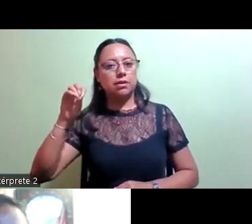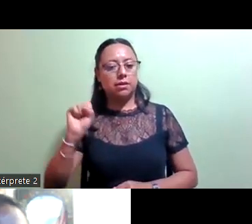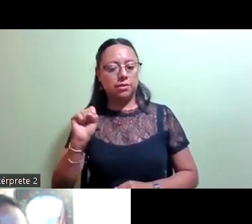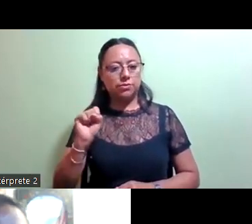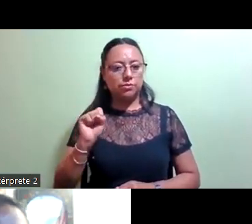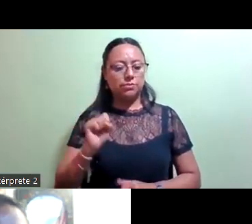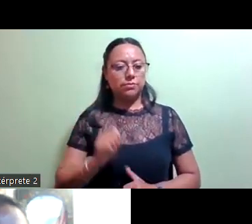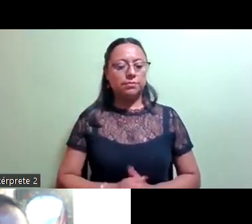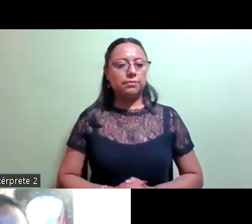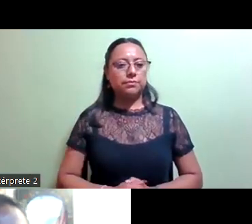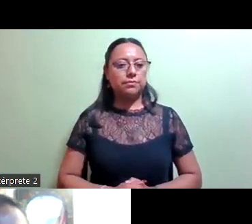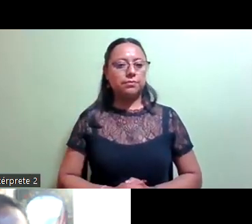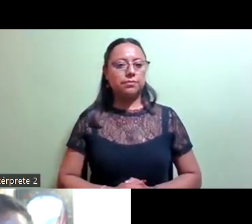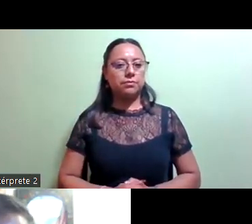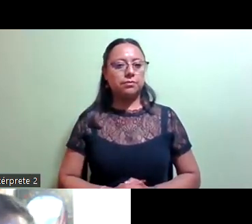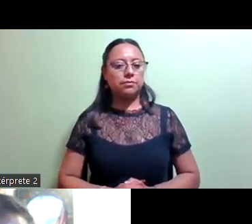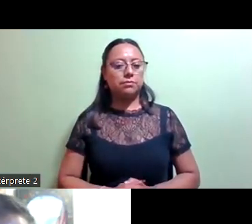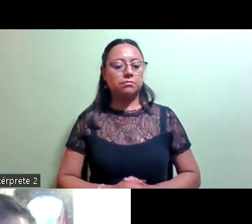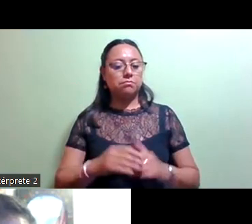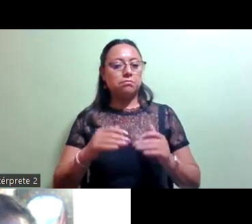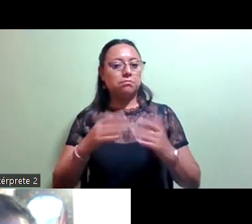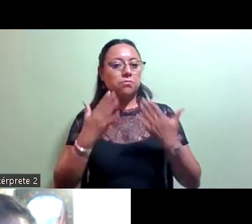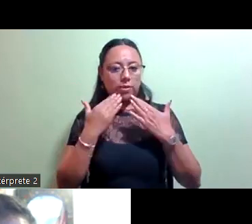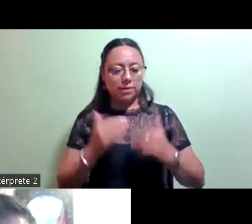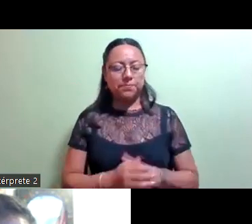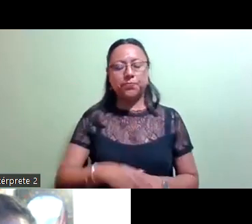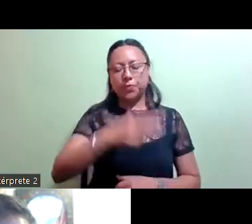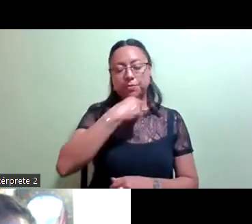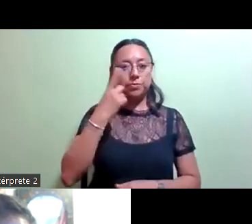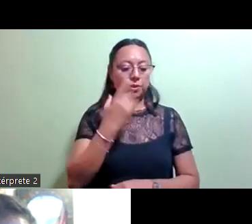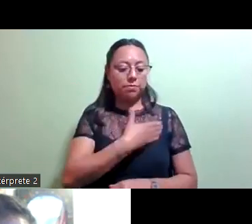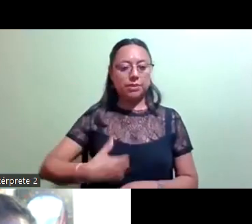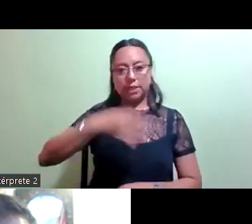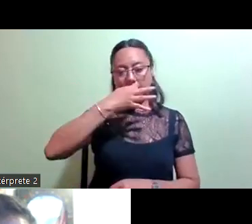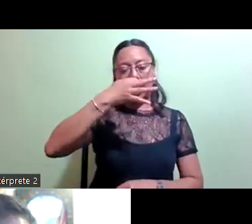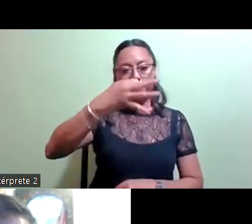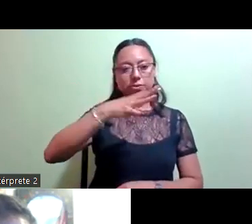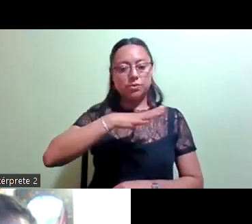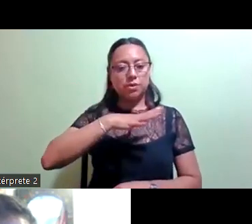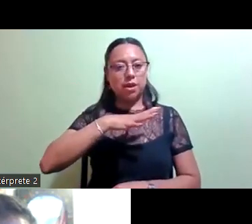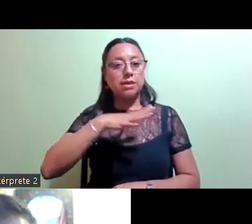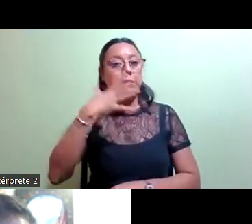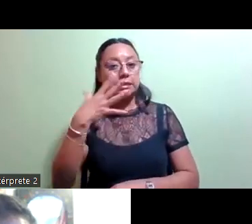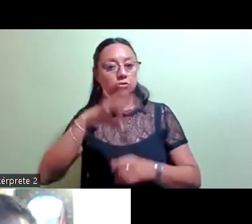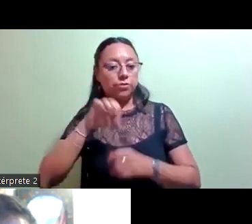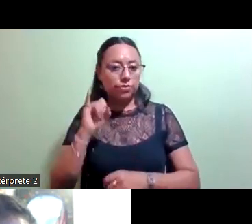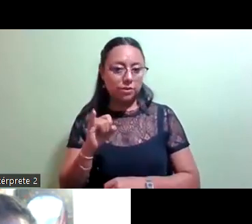No se encuentra. Diputado presidente, para decirle que hay Nuevamente